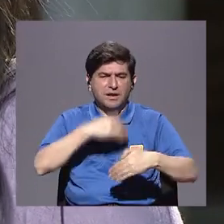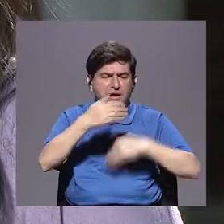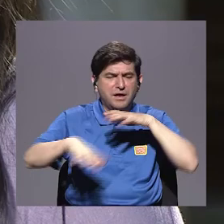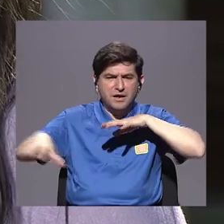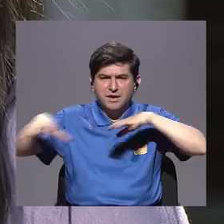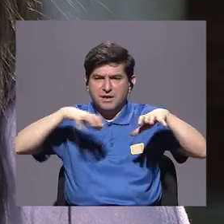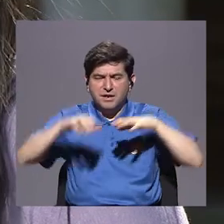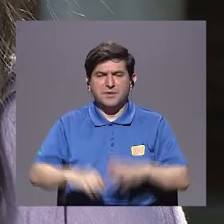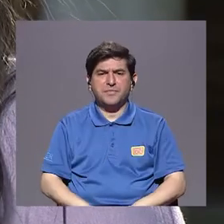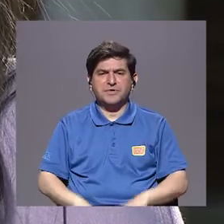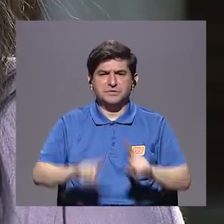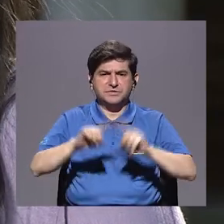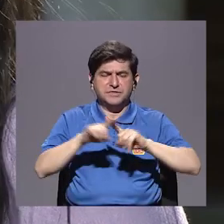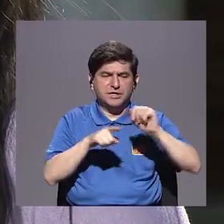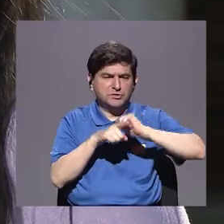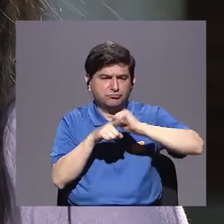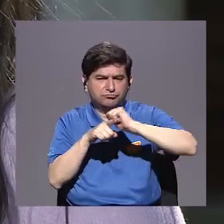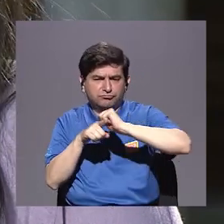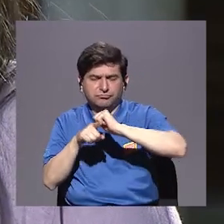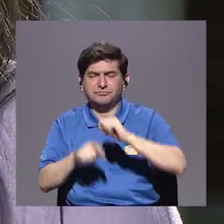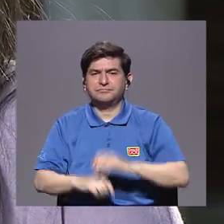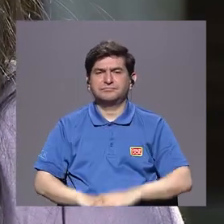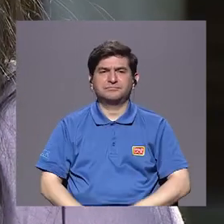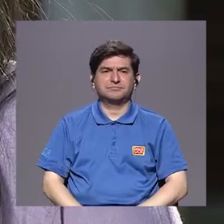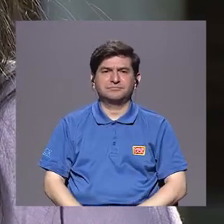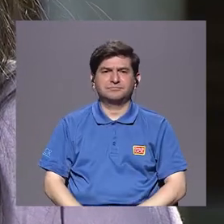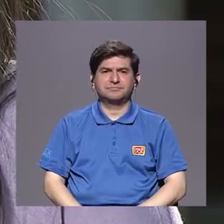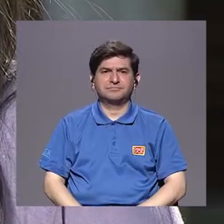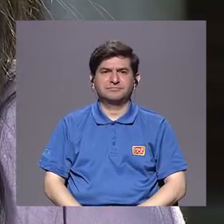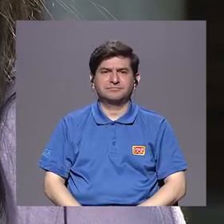en el movimiento de los ejercicios.